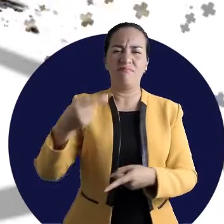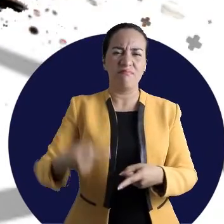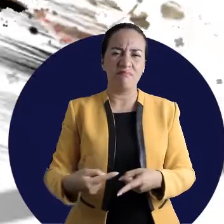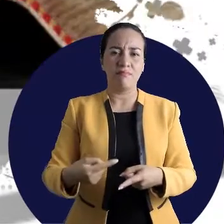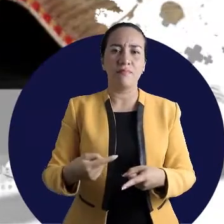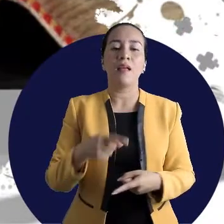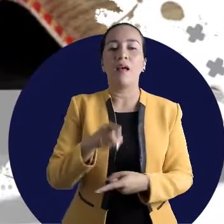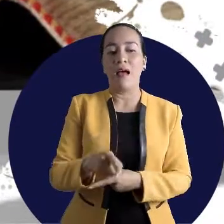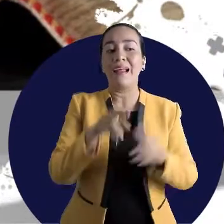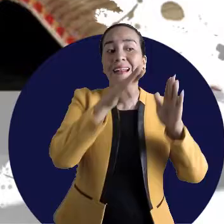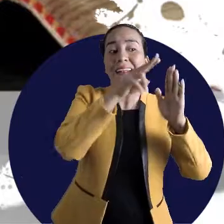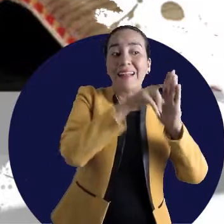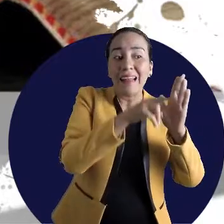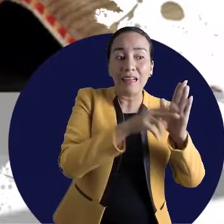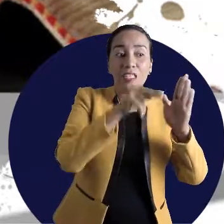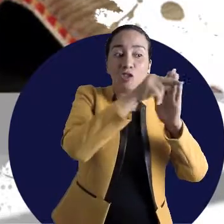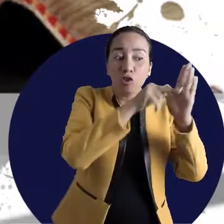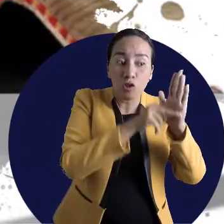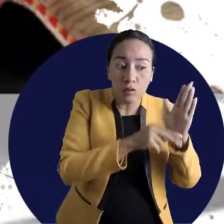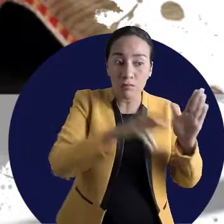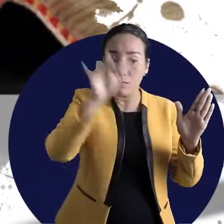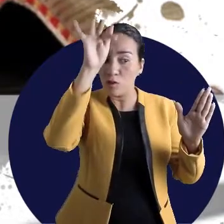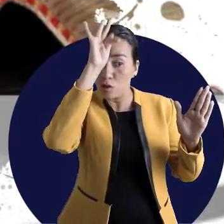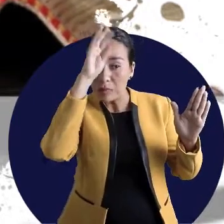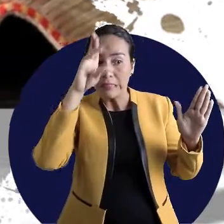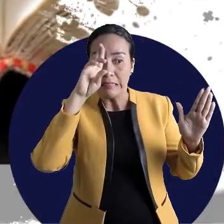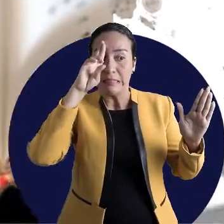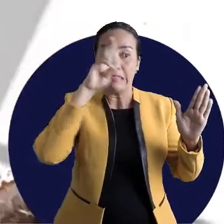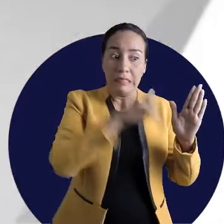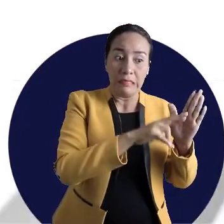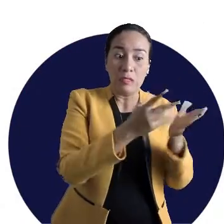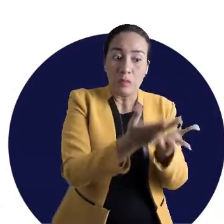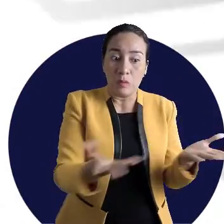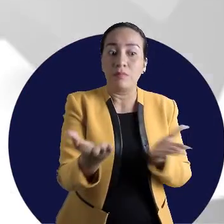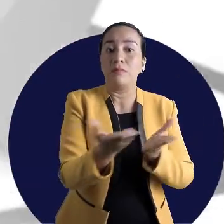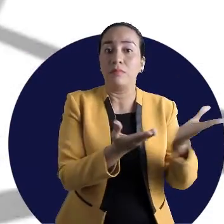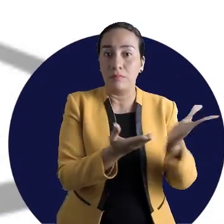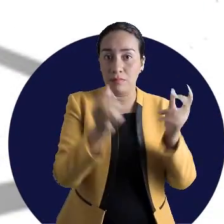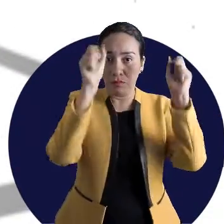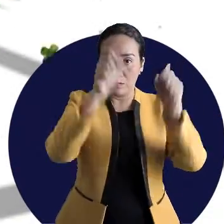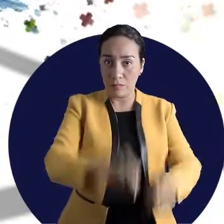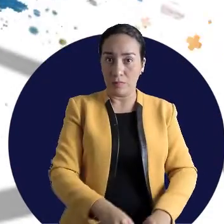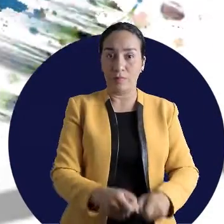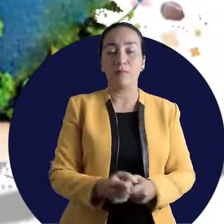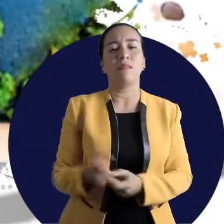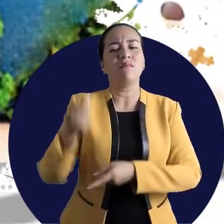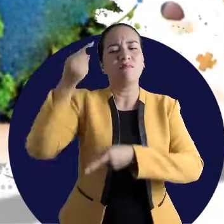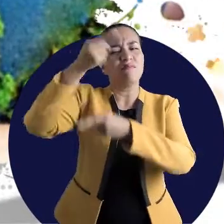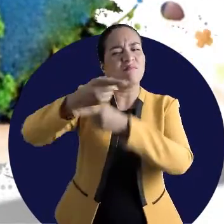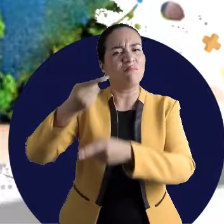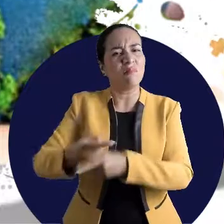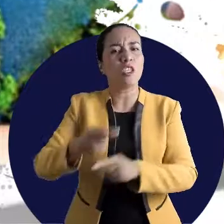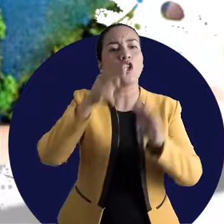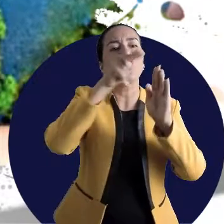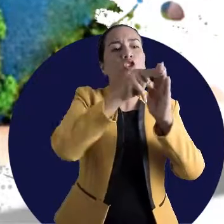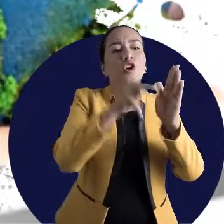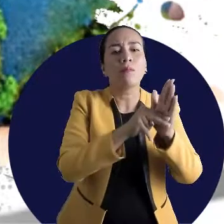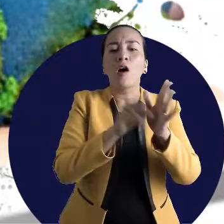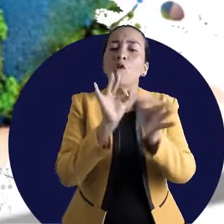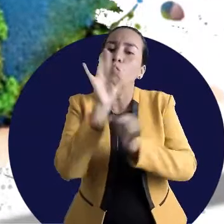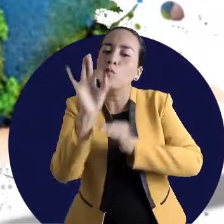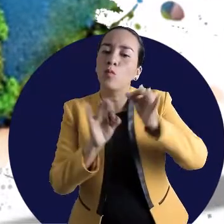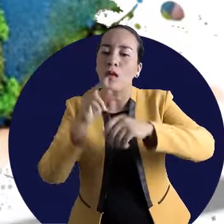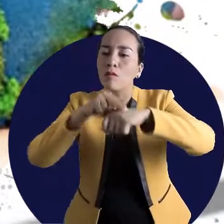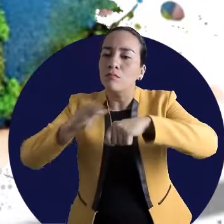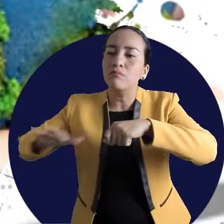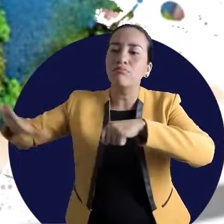Respetar y ajustarse a los reglamentos internos de la institución y servicios. cumplir con las normas para preservar el medio